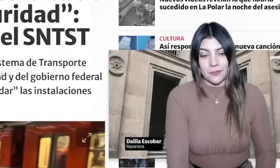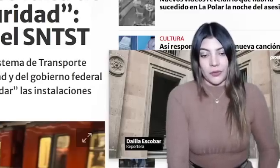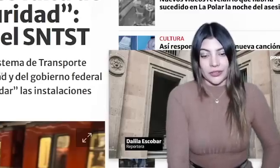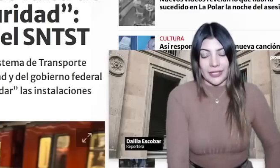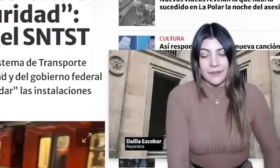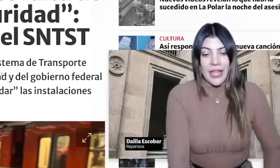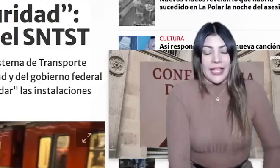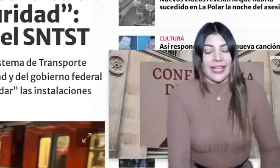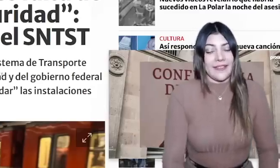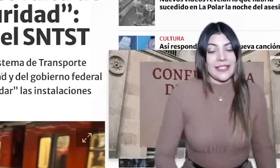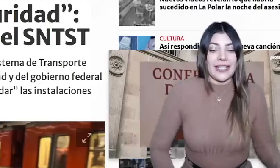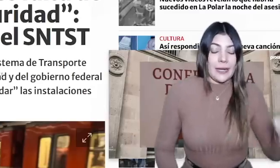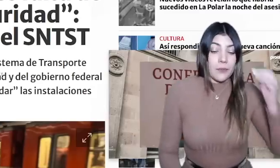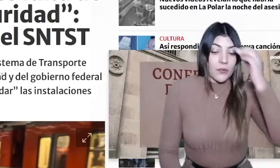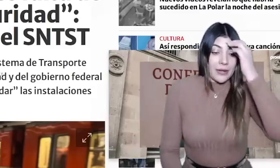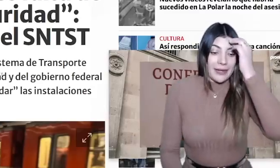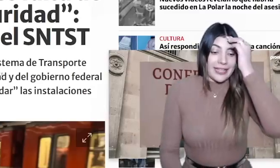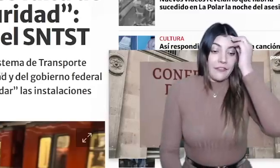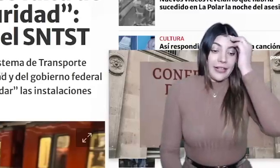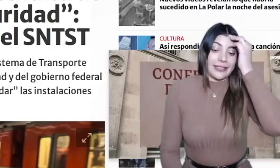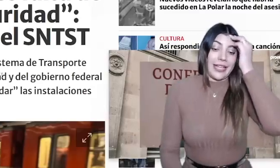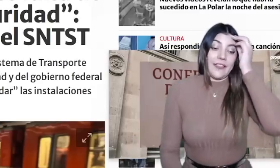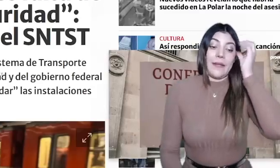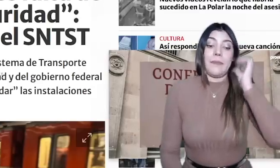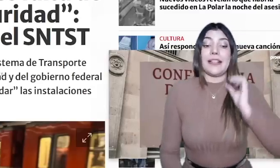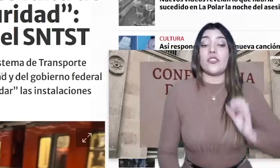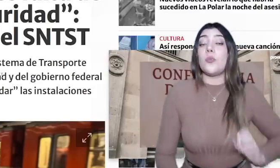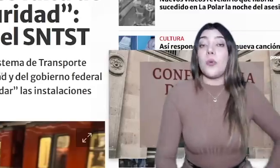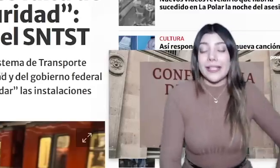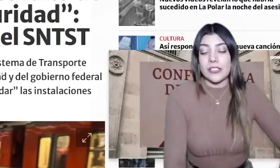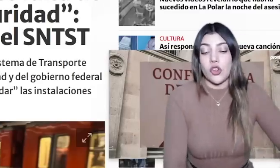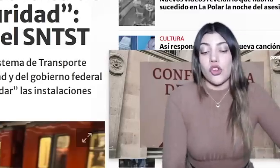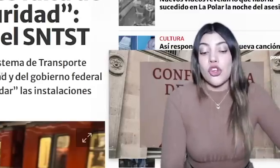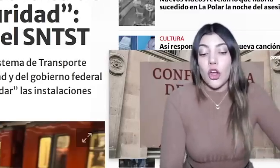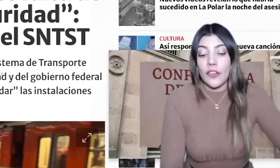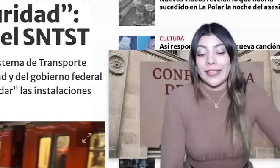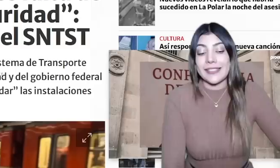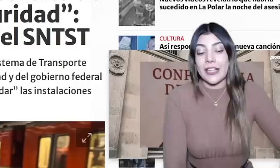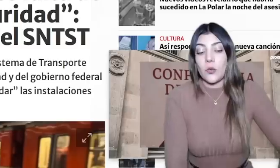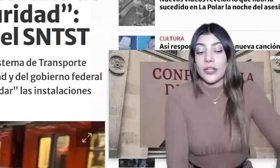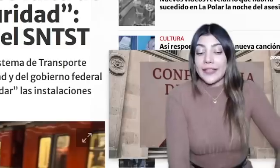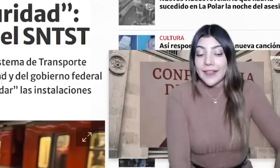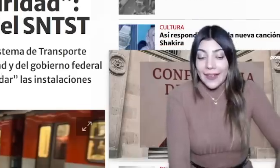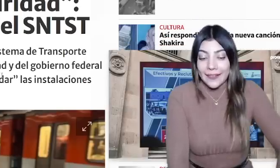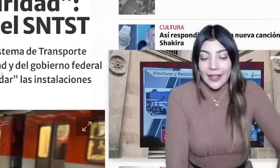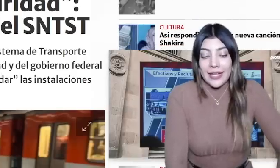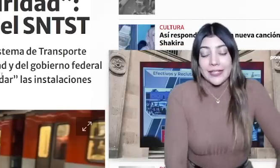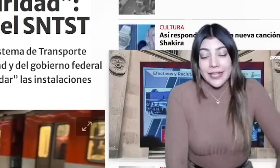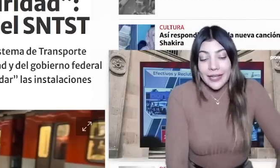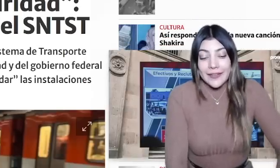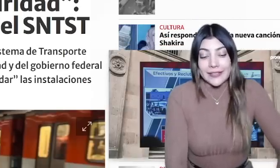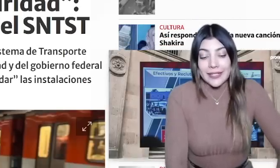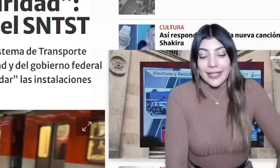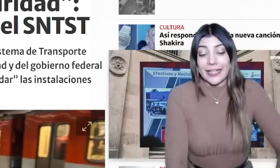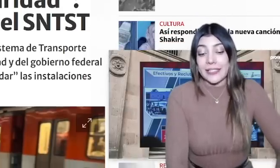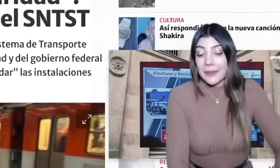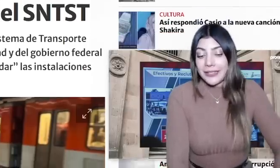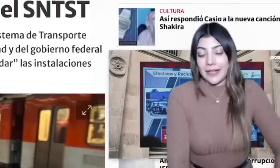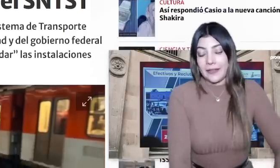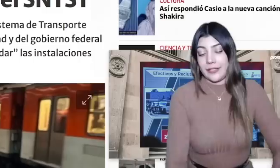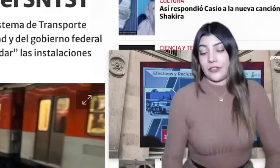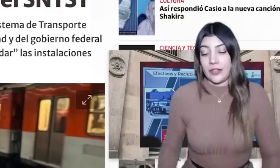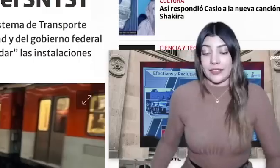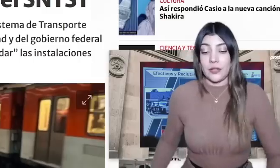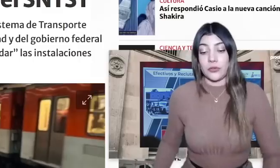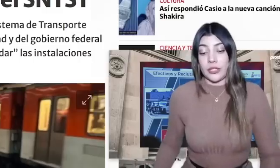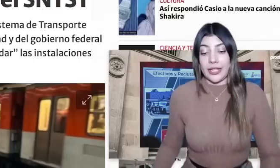de transporte, que dice que el problema es la falta de presupuesto, no de seguridad. Sale a decir que respeta